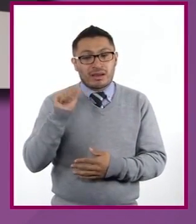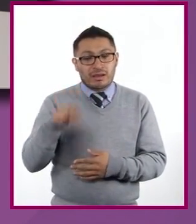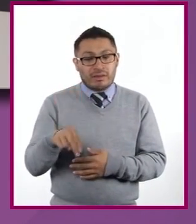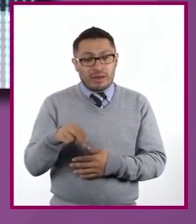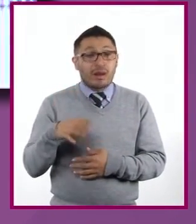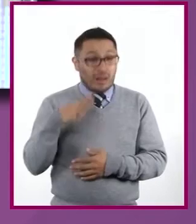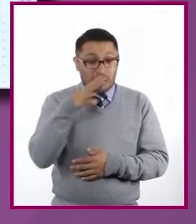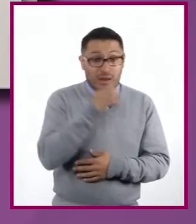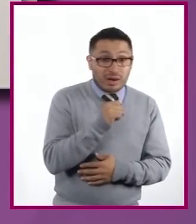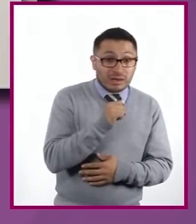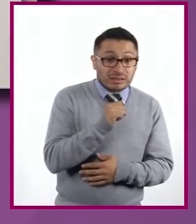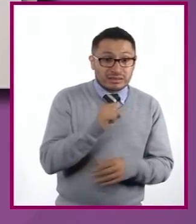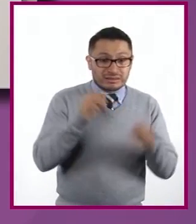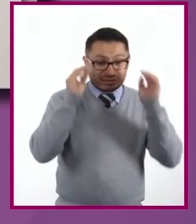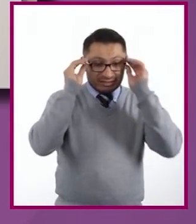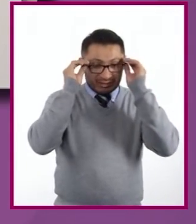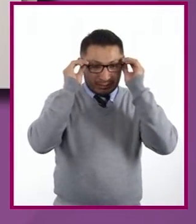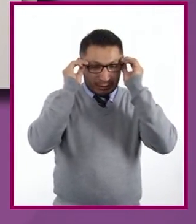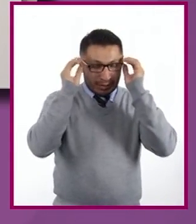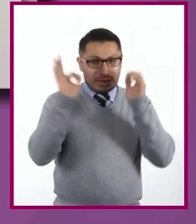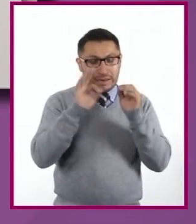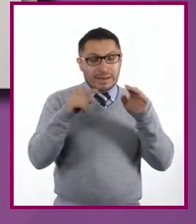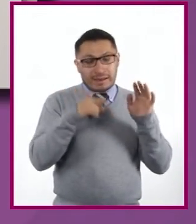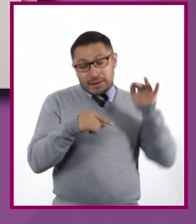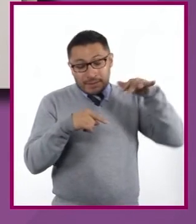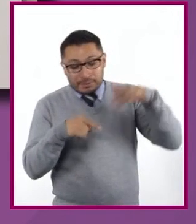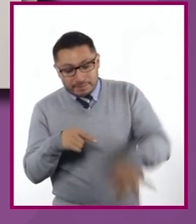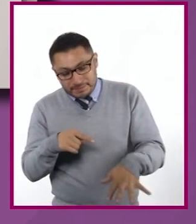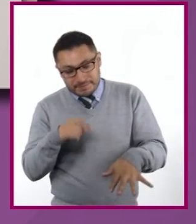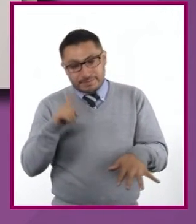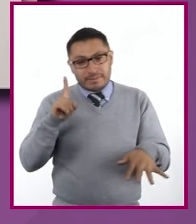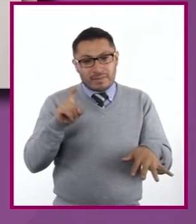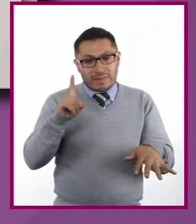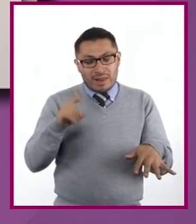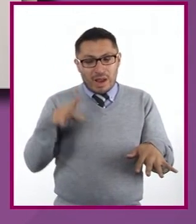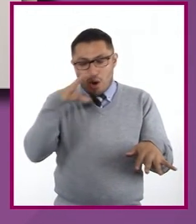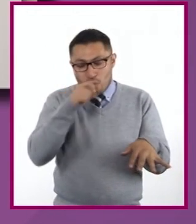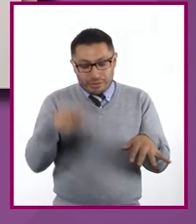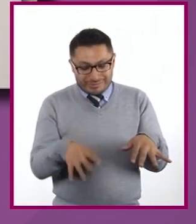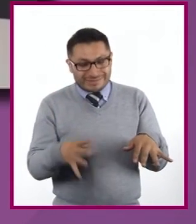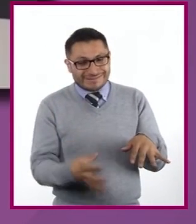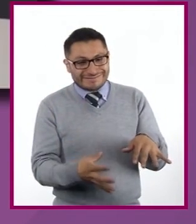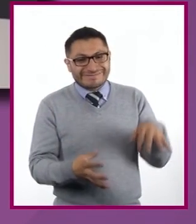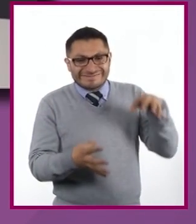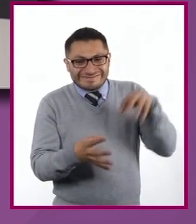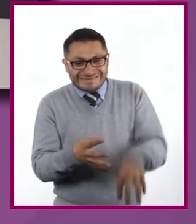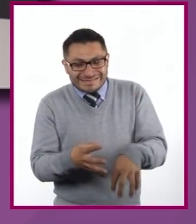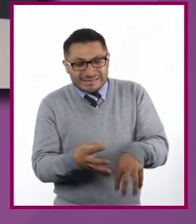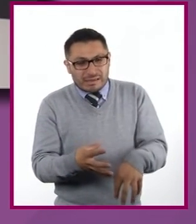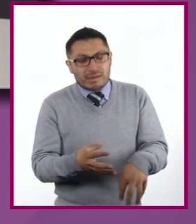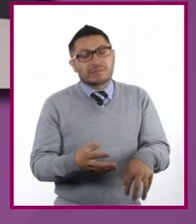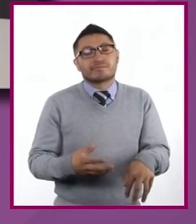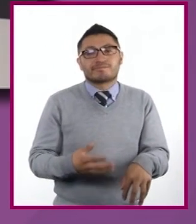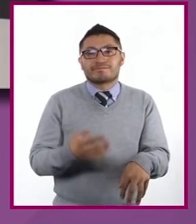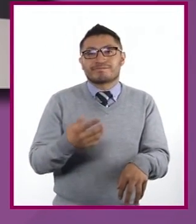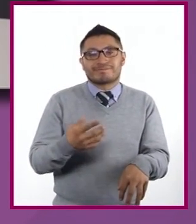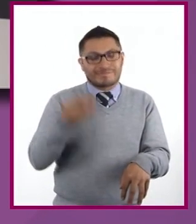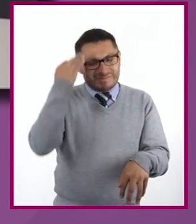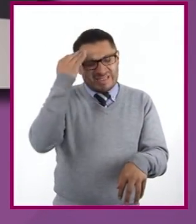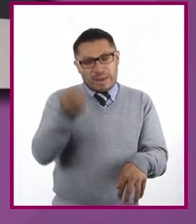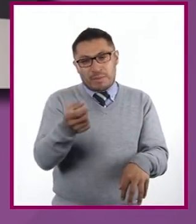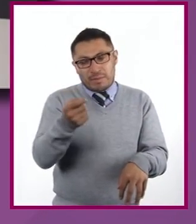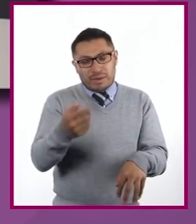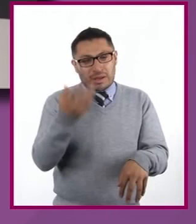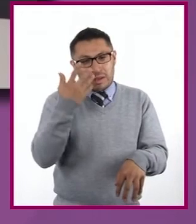calentará? Si Iván introduce su mano en un recipiente con agua caliente y la deja ahí un rato,